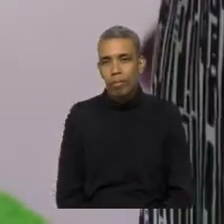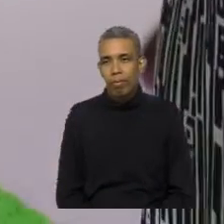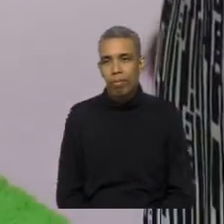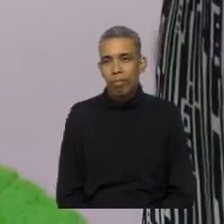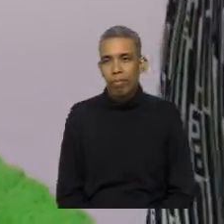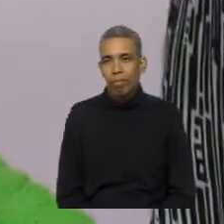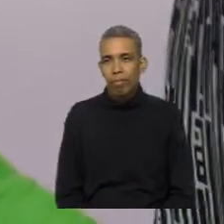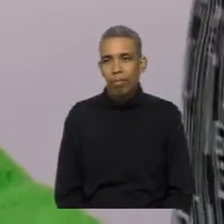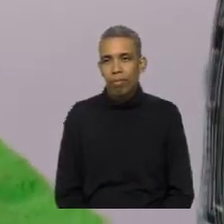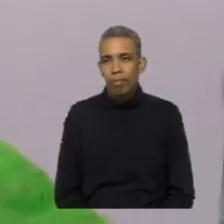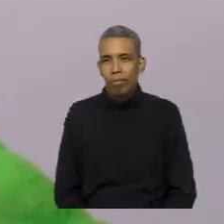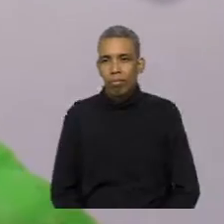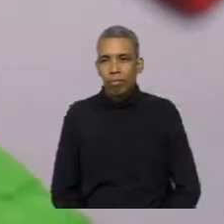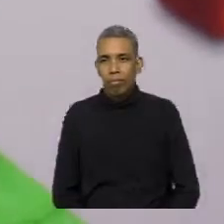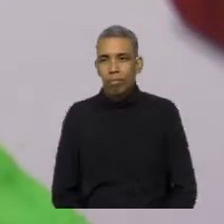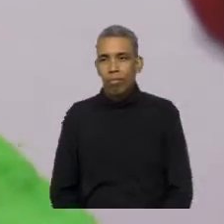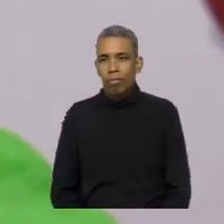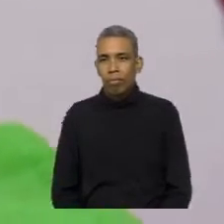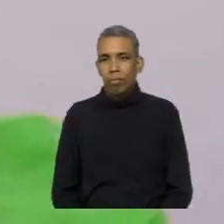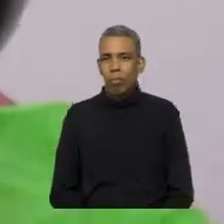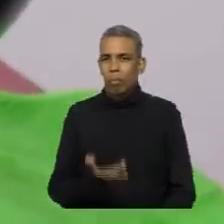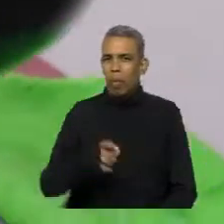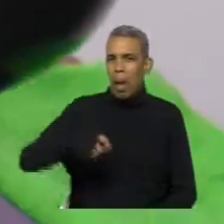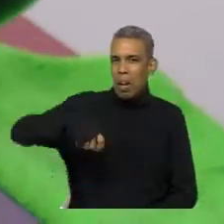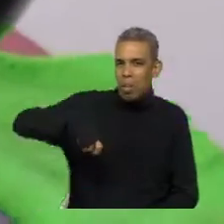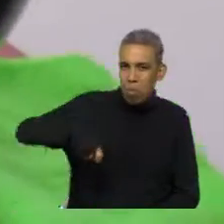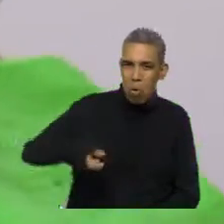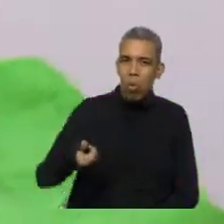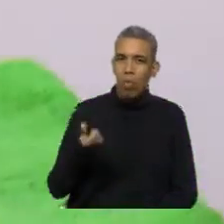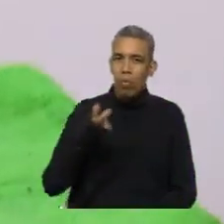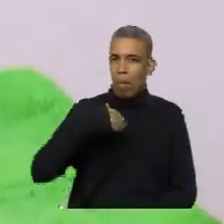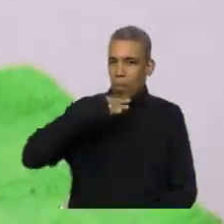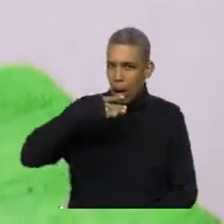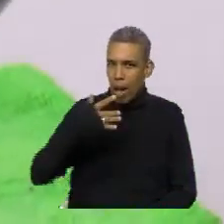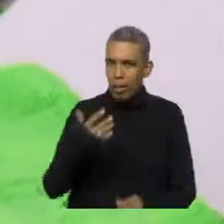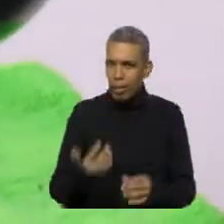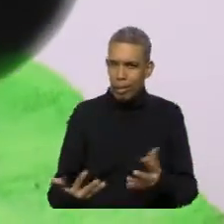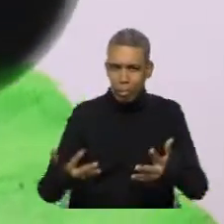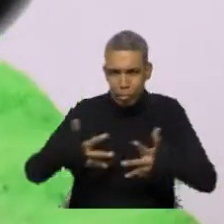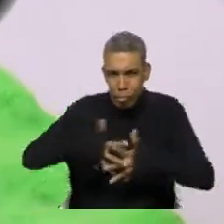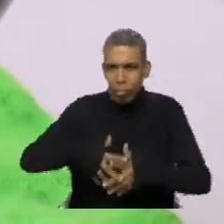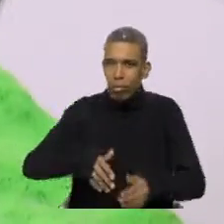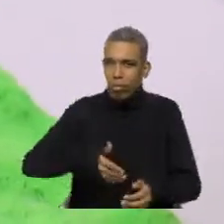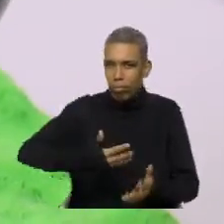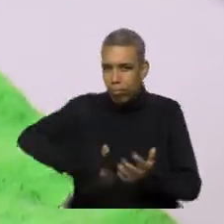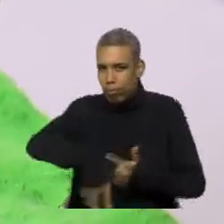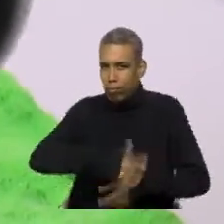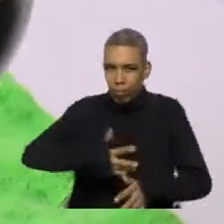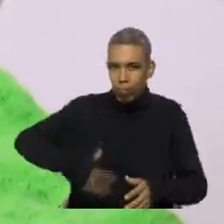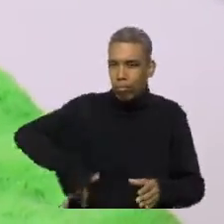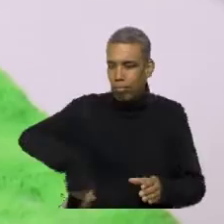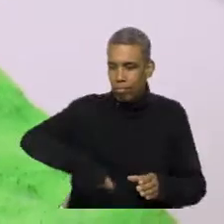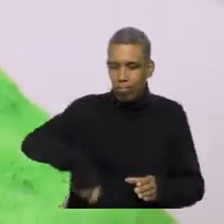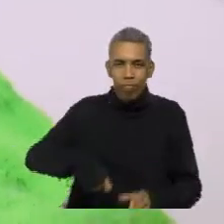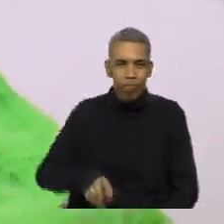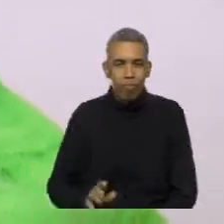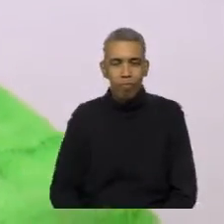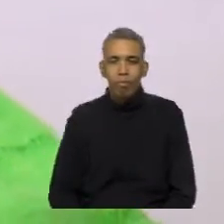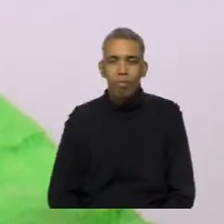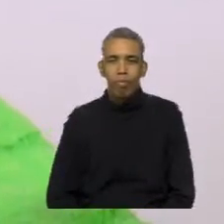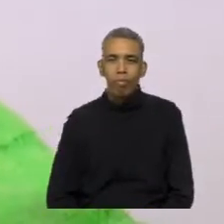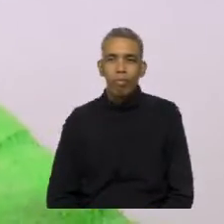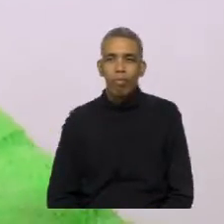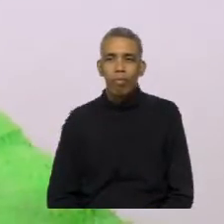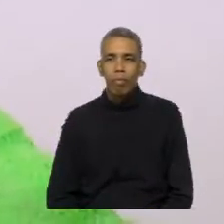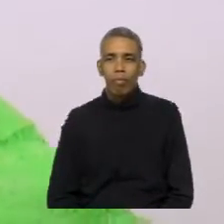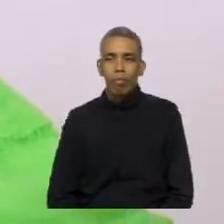con el resto de los ingredientes. Entonces la mayor cantidad de ají va a quedar ahí en el zumo de limón, que